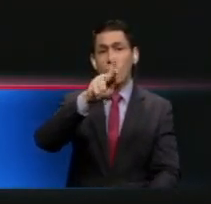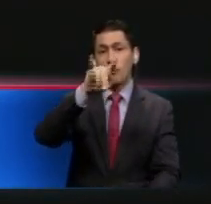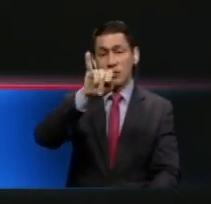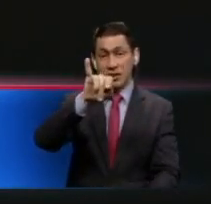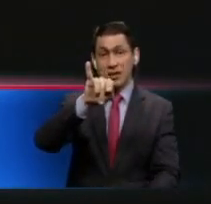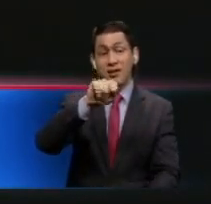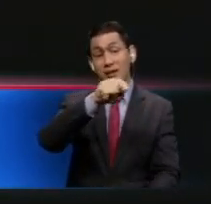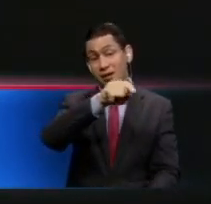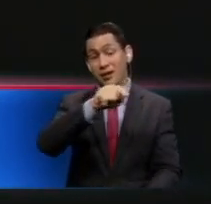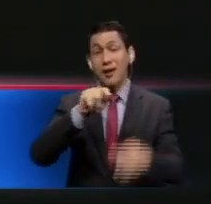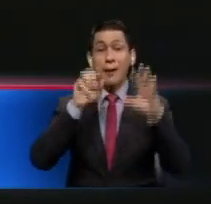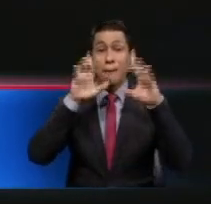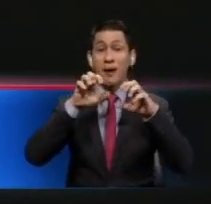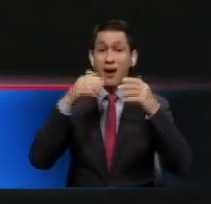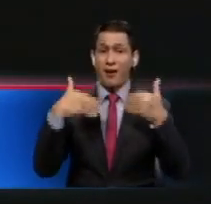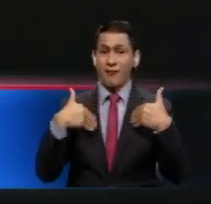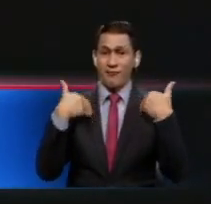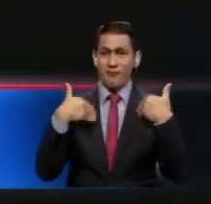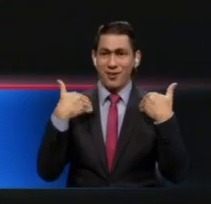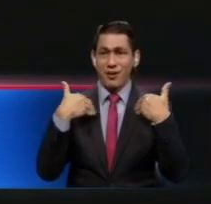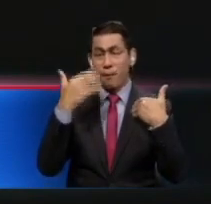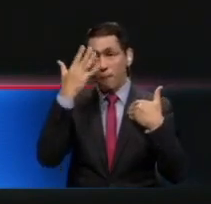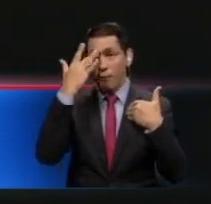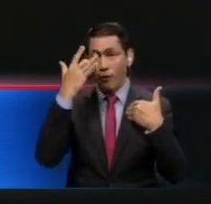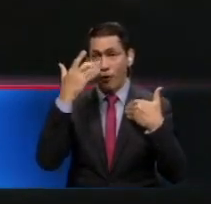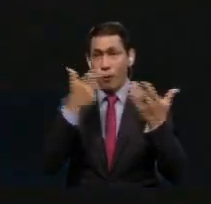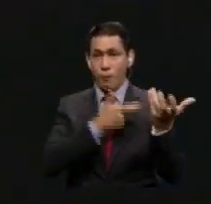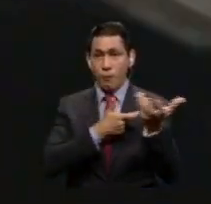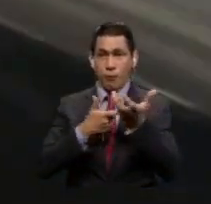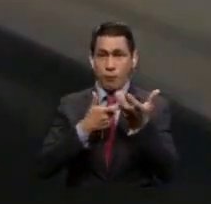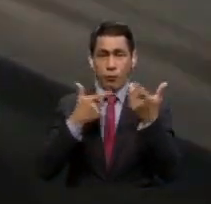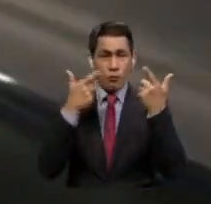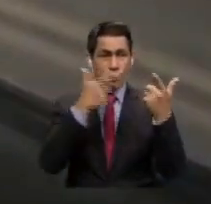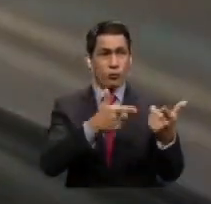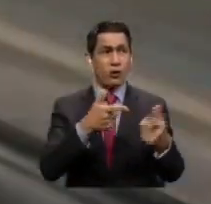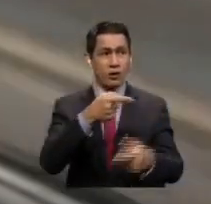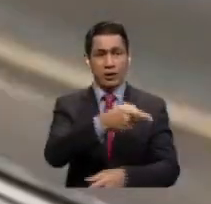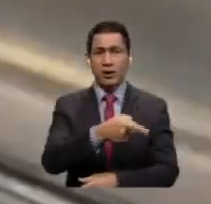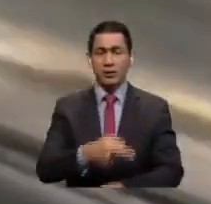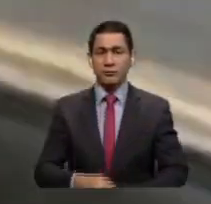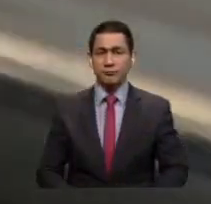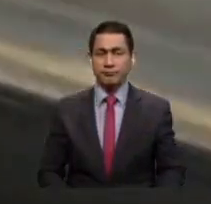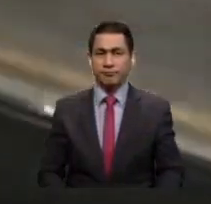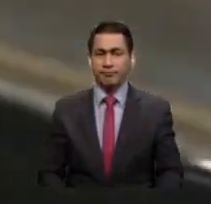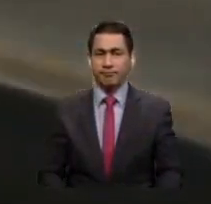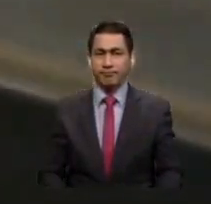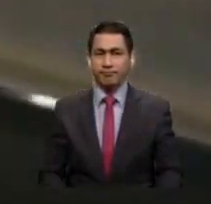mover otra vez la colita de felicidad. Fernando Escurra, TC Televisión.